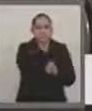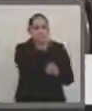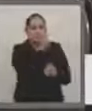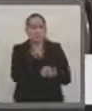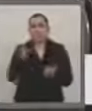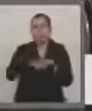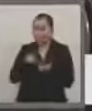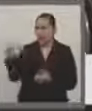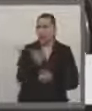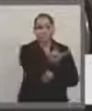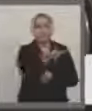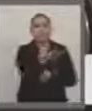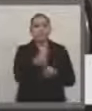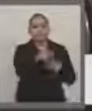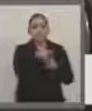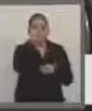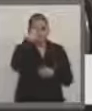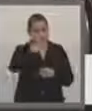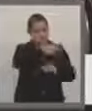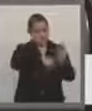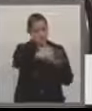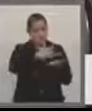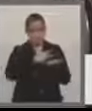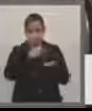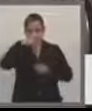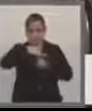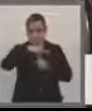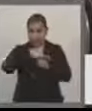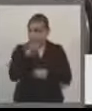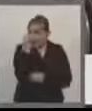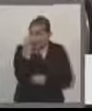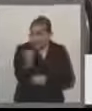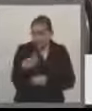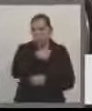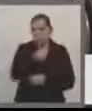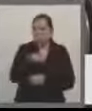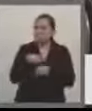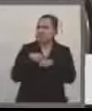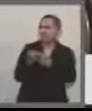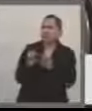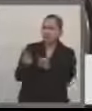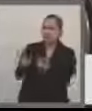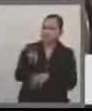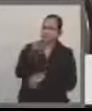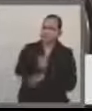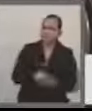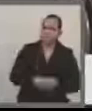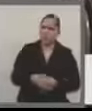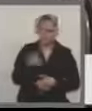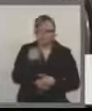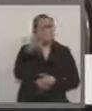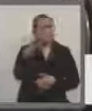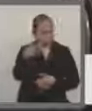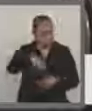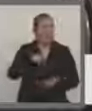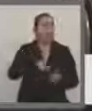las campañas electorales. No lo vamos a permitir y así también desde la Cámara de Diputados exijo la